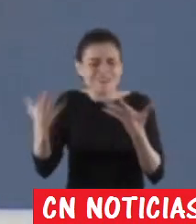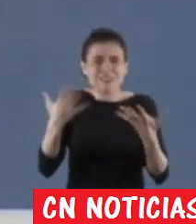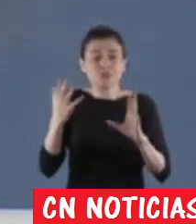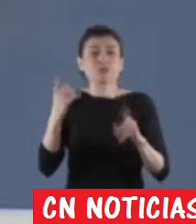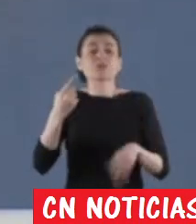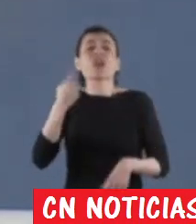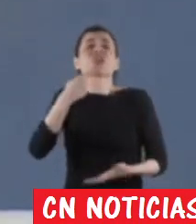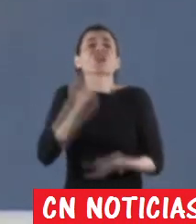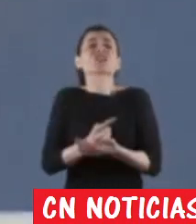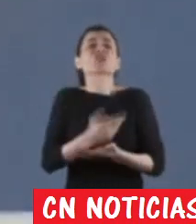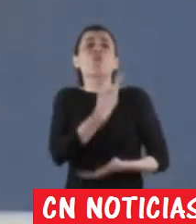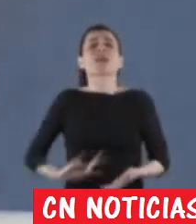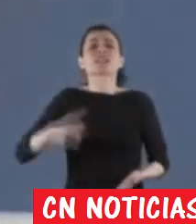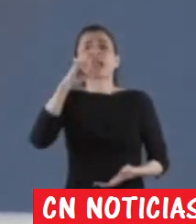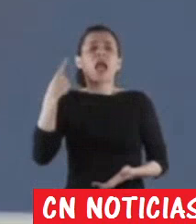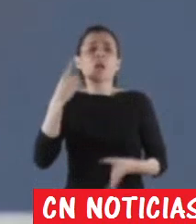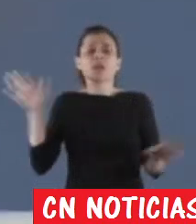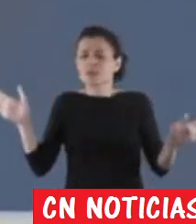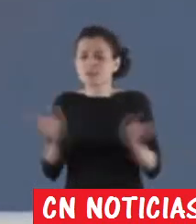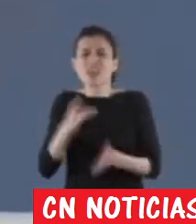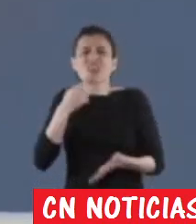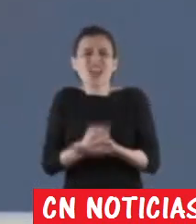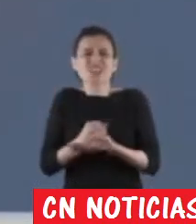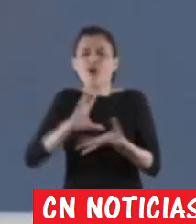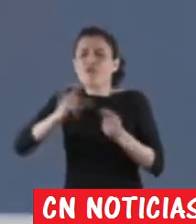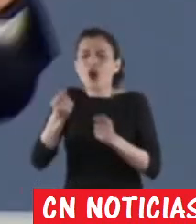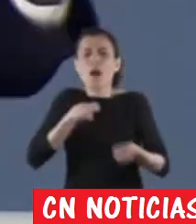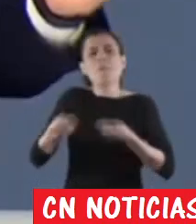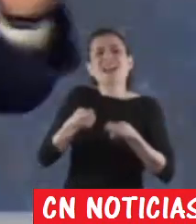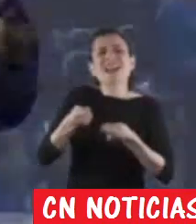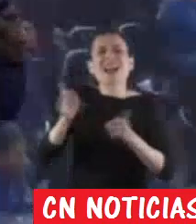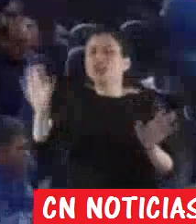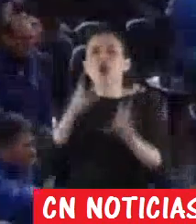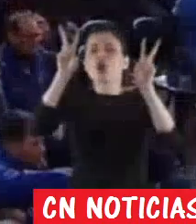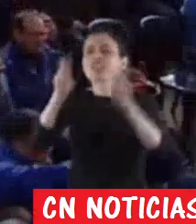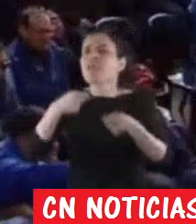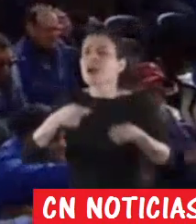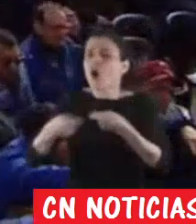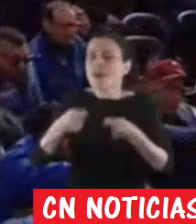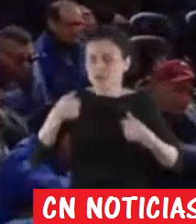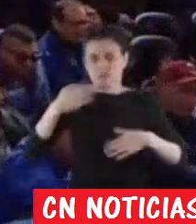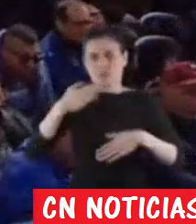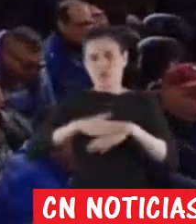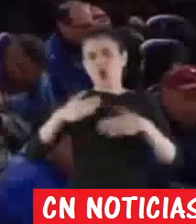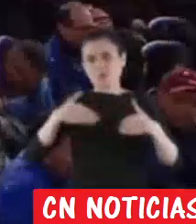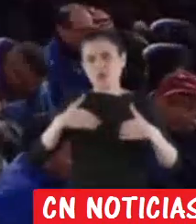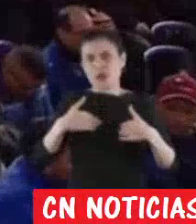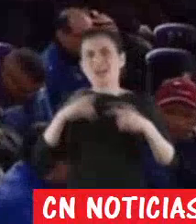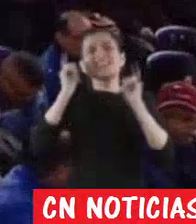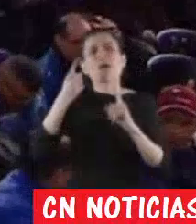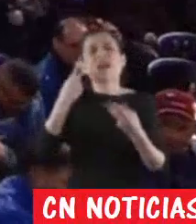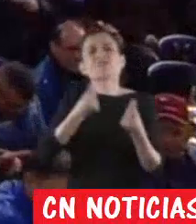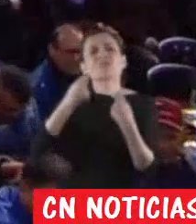decidió juntar la administración del comercio, y las importaciones también las vamos a poder manejar,